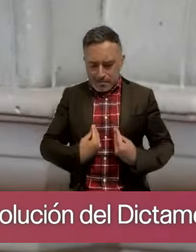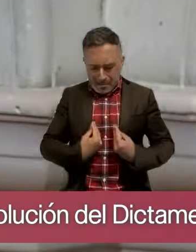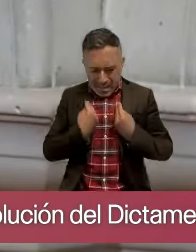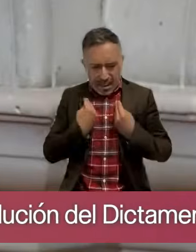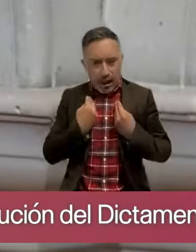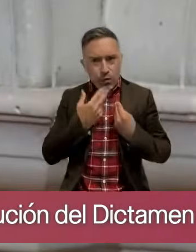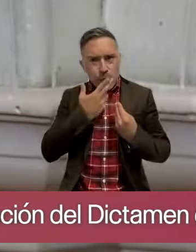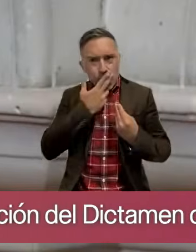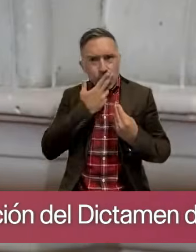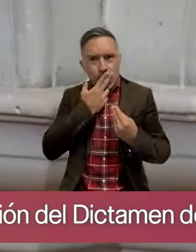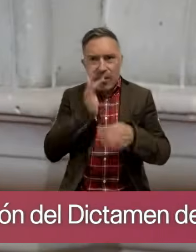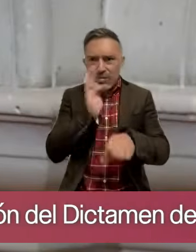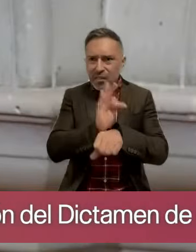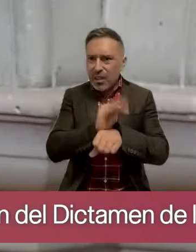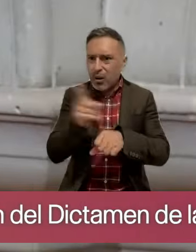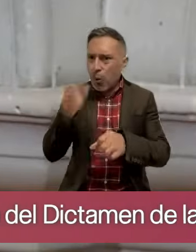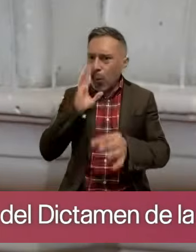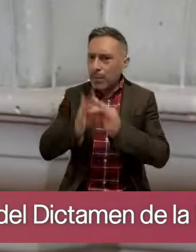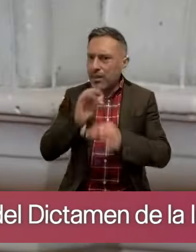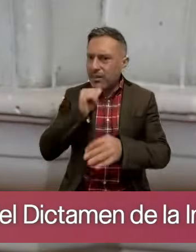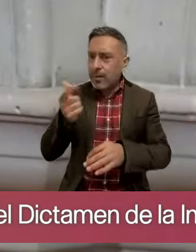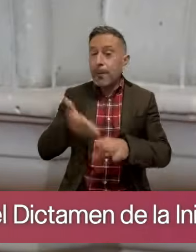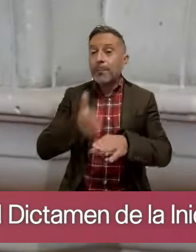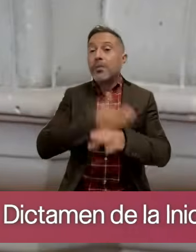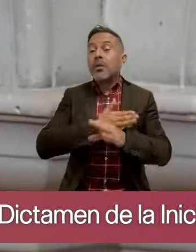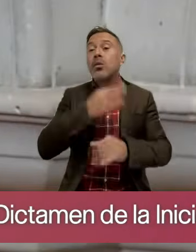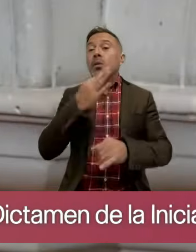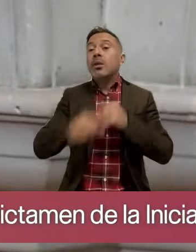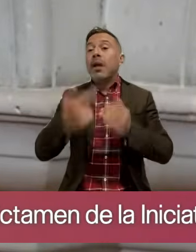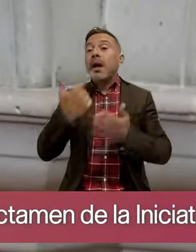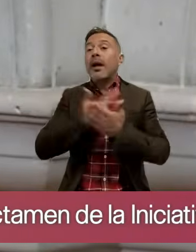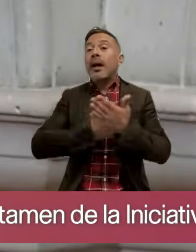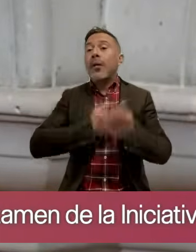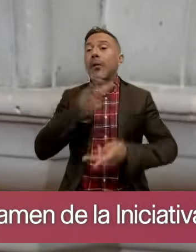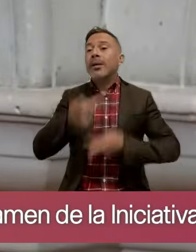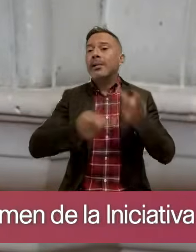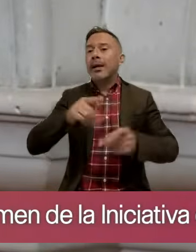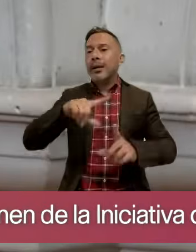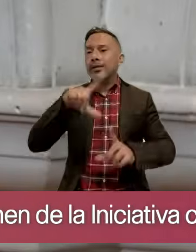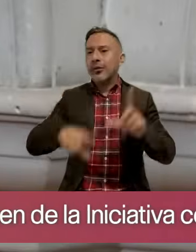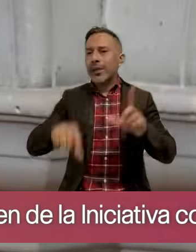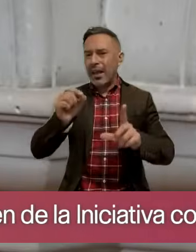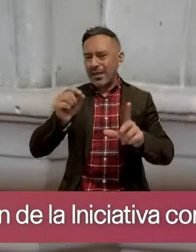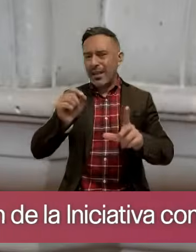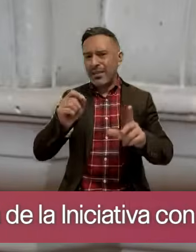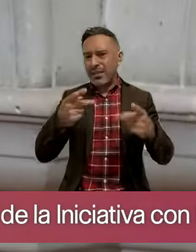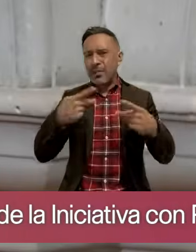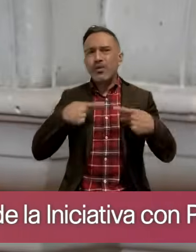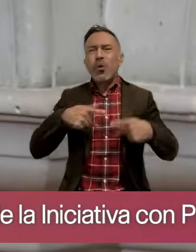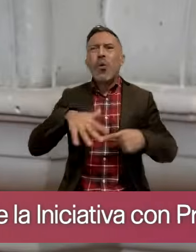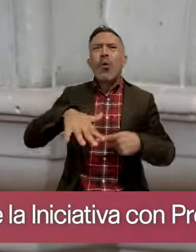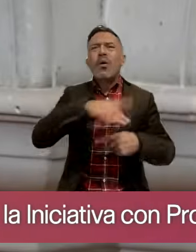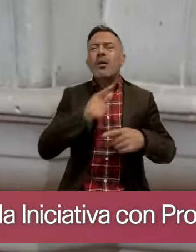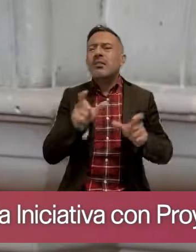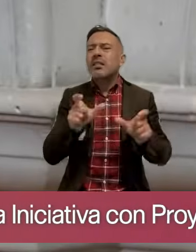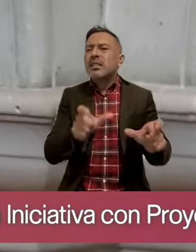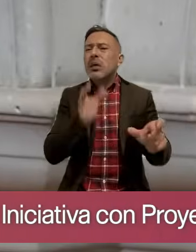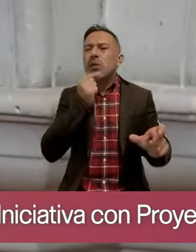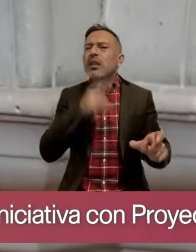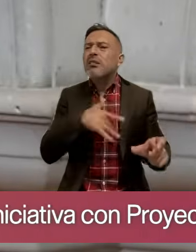De acuerdo a la última encuesta nacional de victimización y percepción sobre seguridad pública, en México se